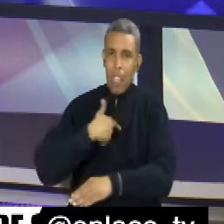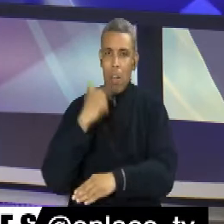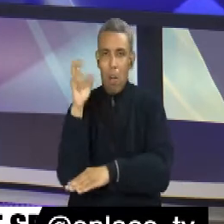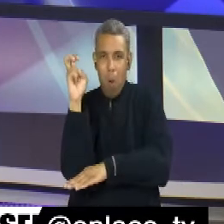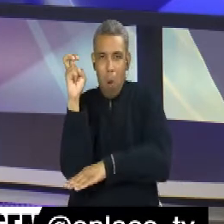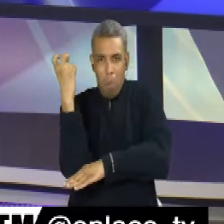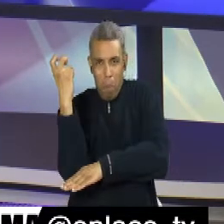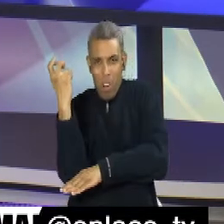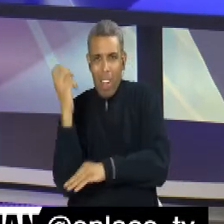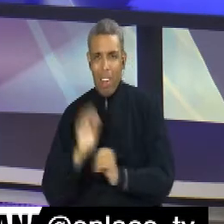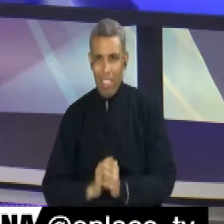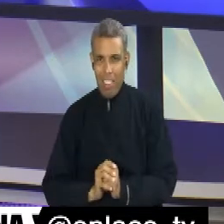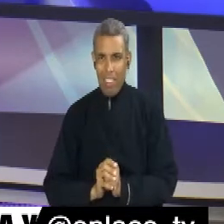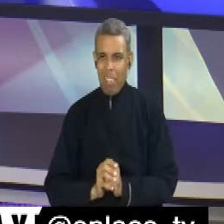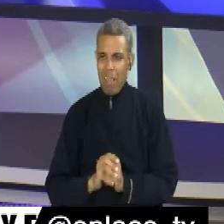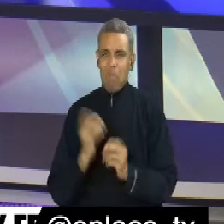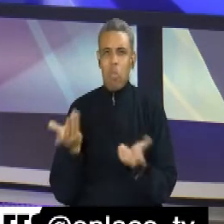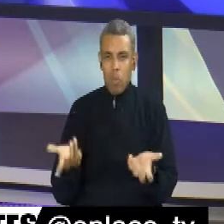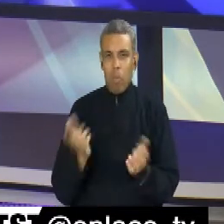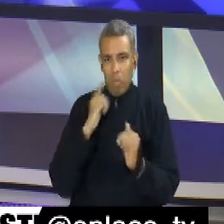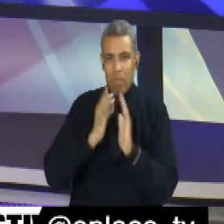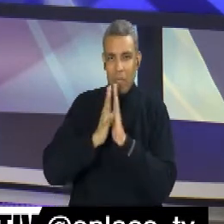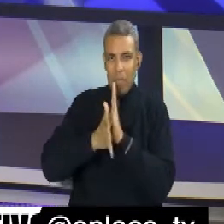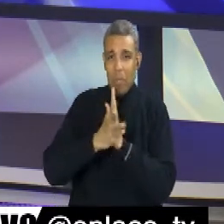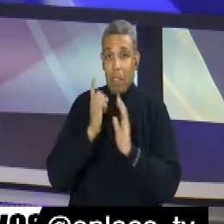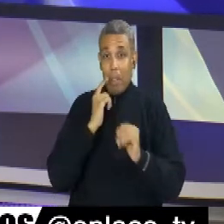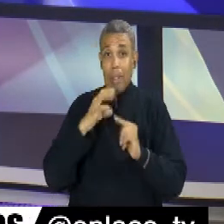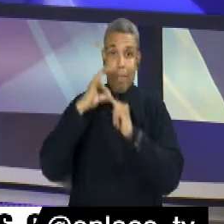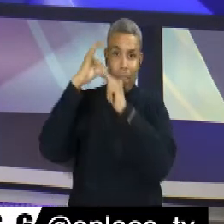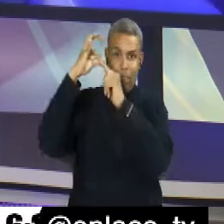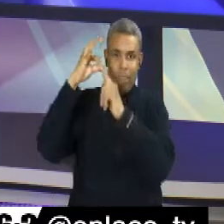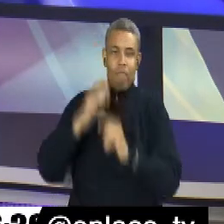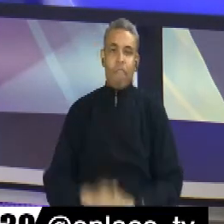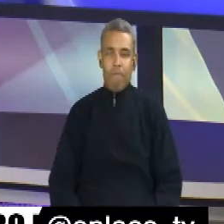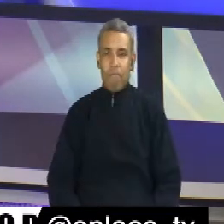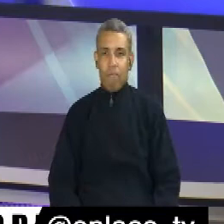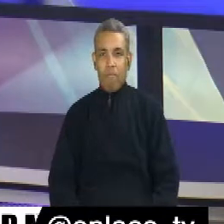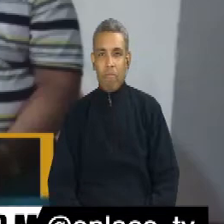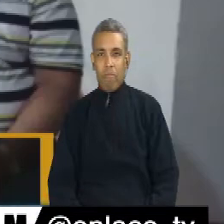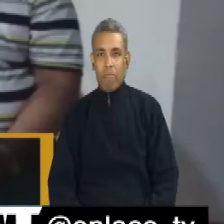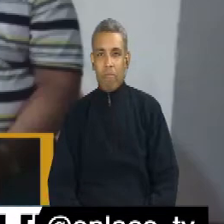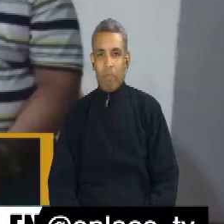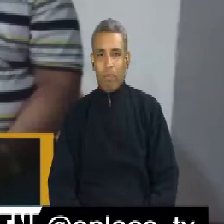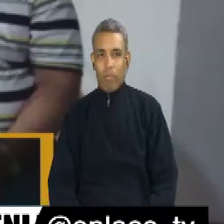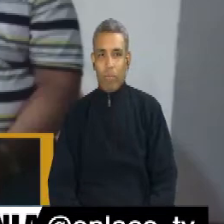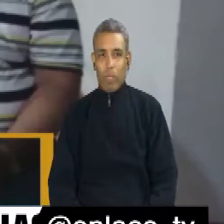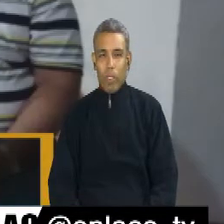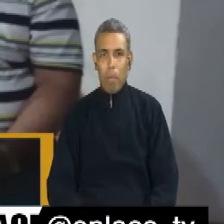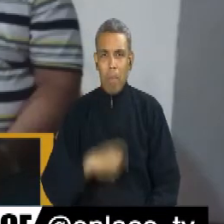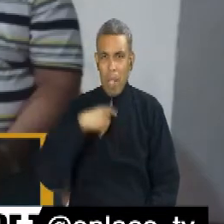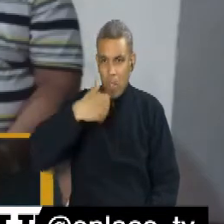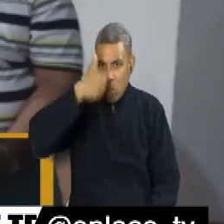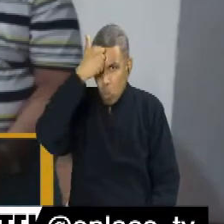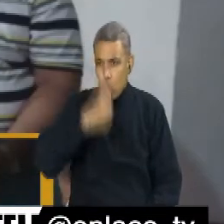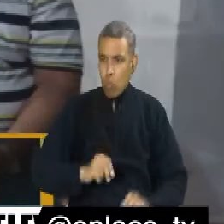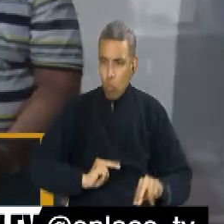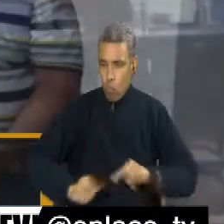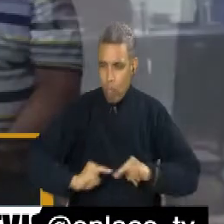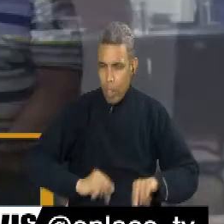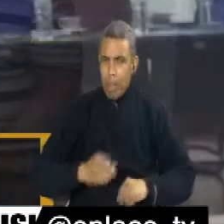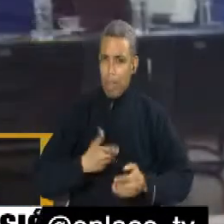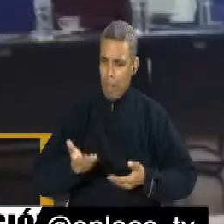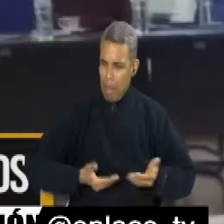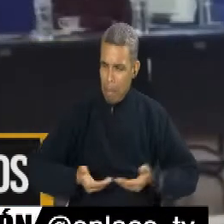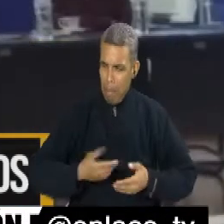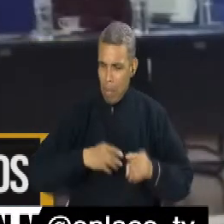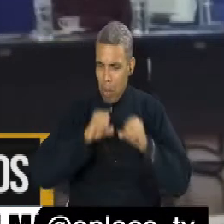en la ciudad fueron exaltados en un acto de conmemoración. La Superintendencia de Servicios Públicos Domiciliarios fijó la fecha del